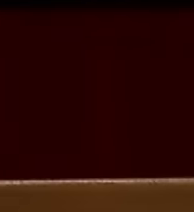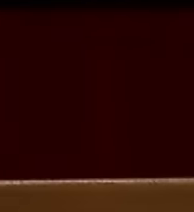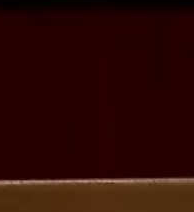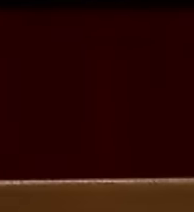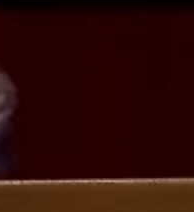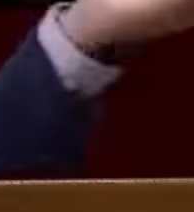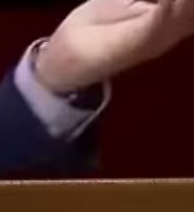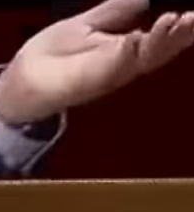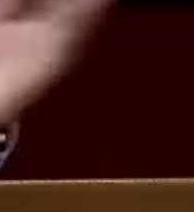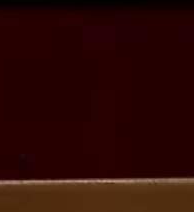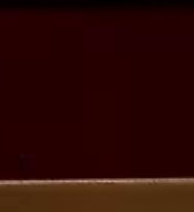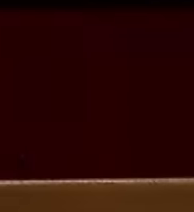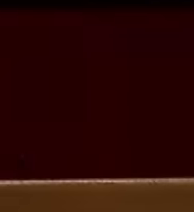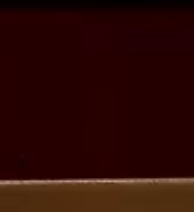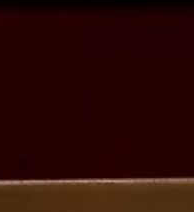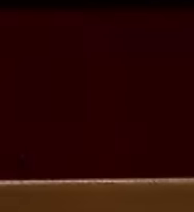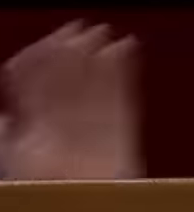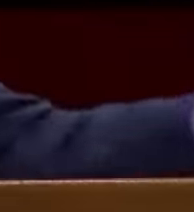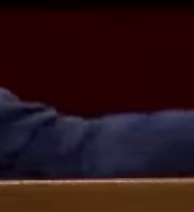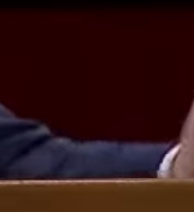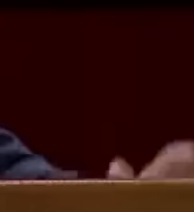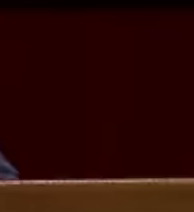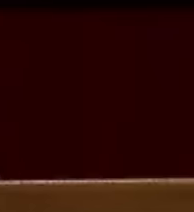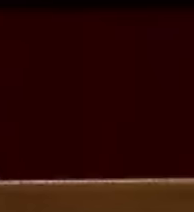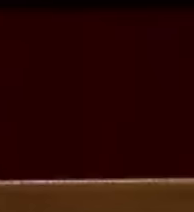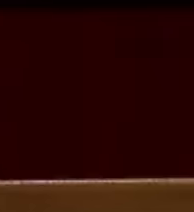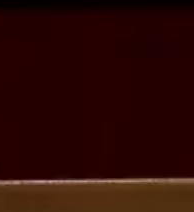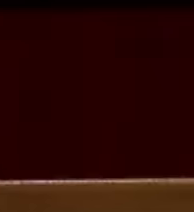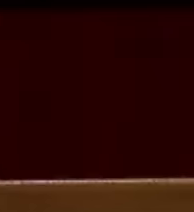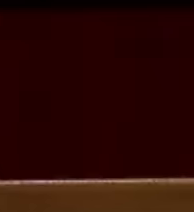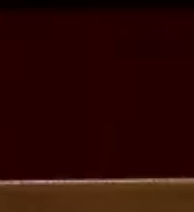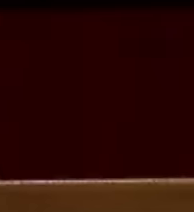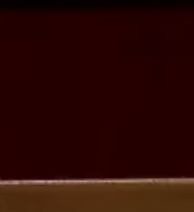no puede importar. Vaya y pague y después venga. Eso no se estaba haciendo.